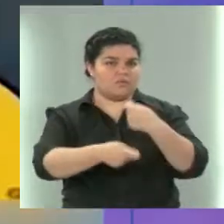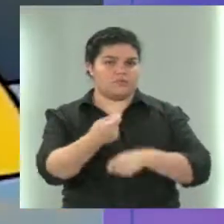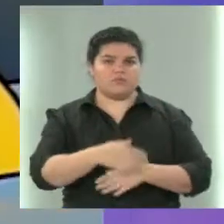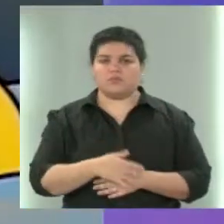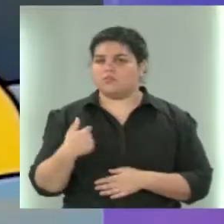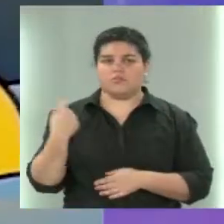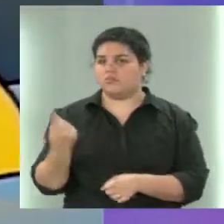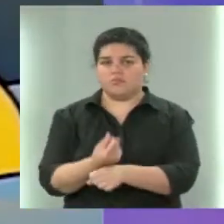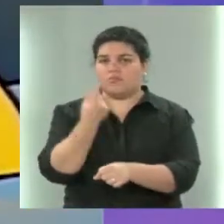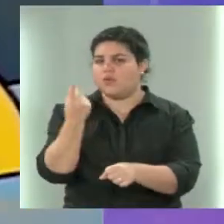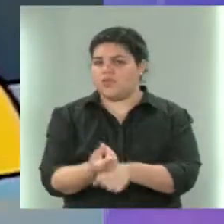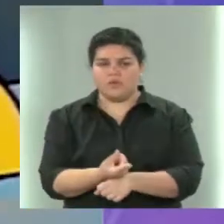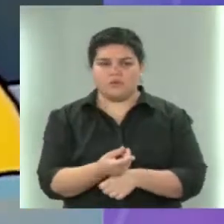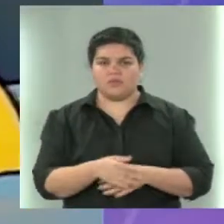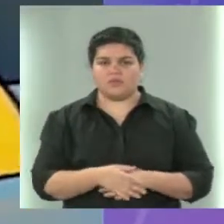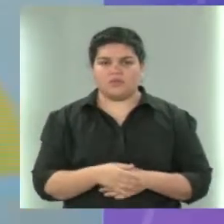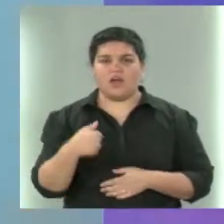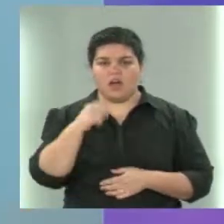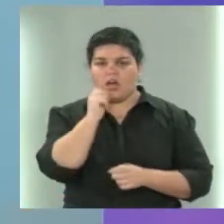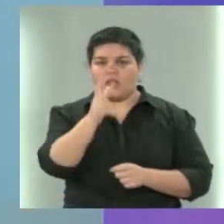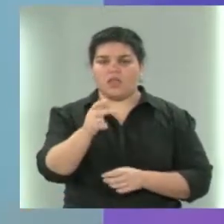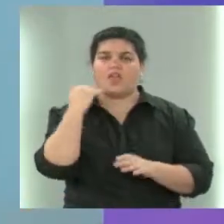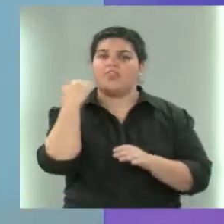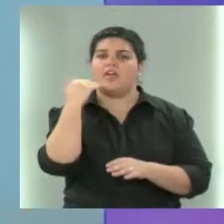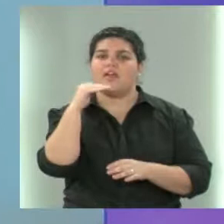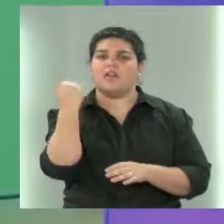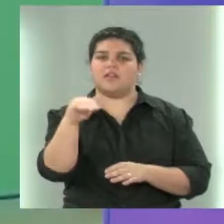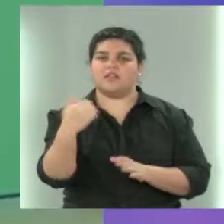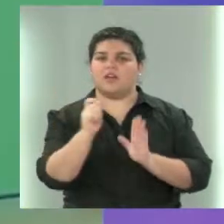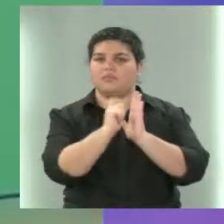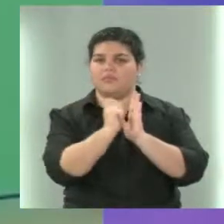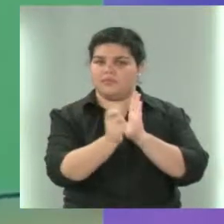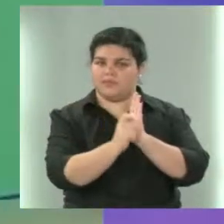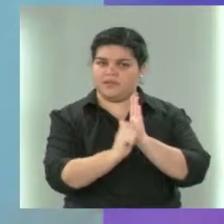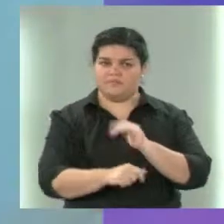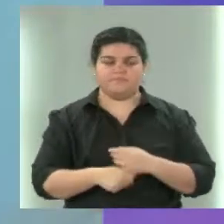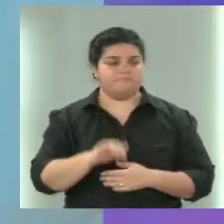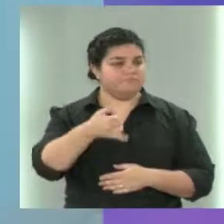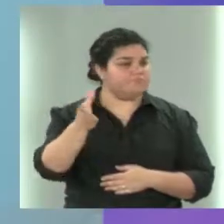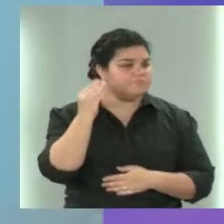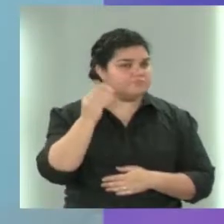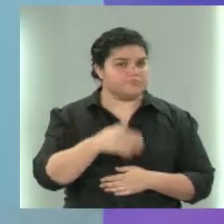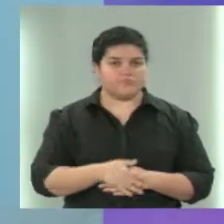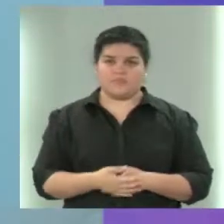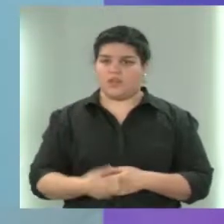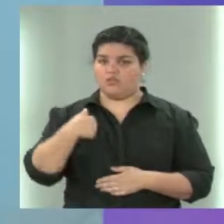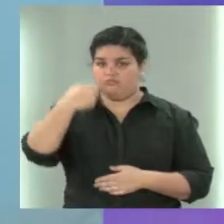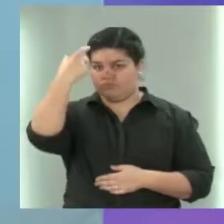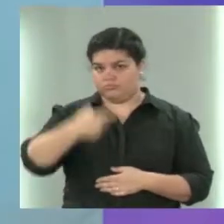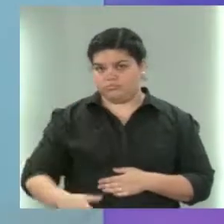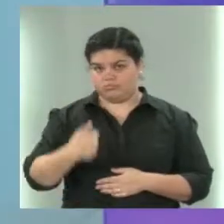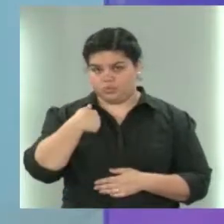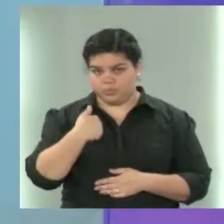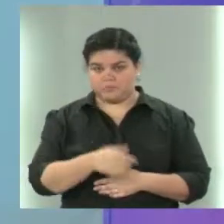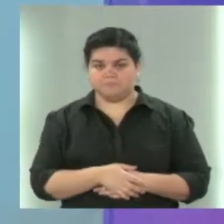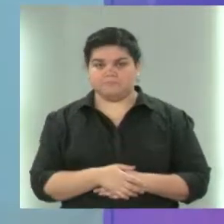lograrlo. Quiero dictarle mi epitafio. Escucho, señor. Charles Montgomery Burns.